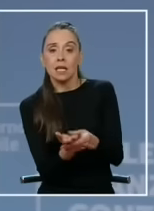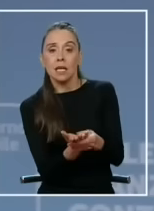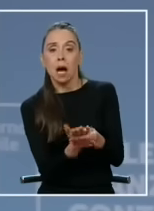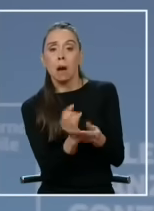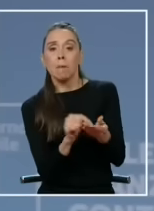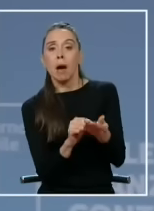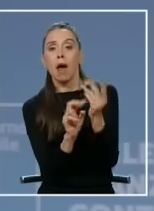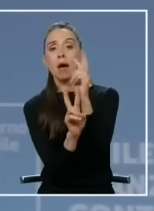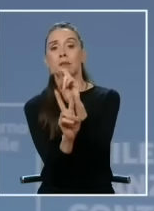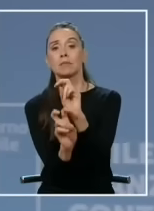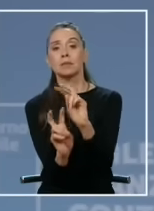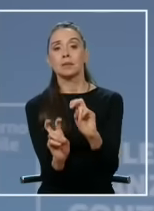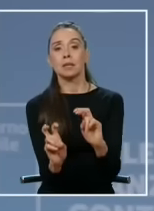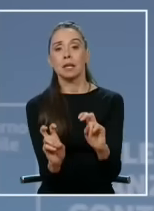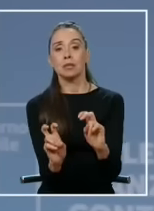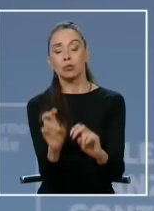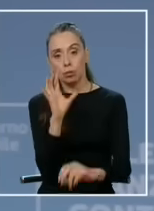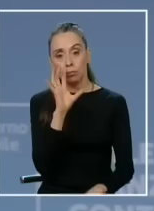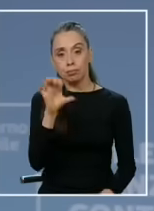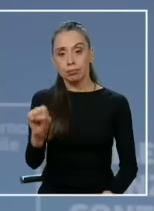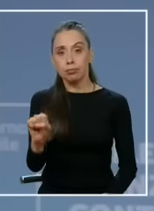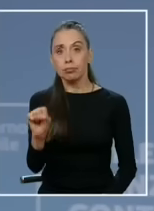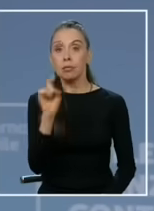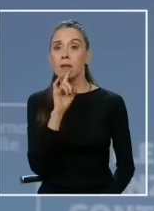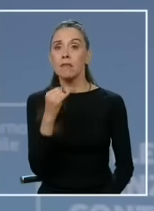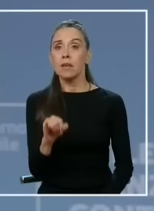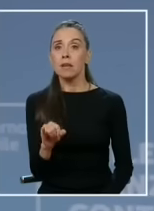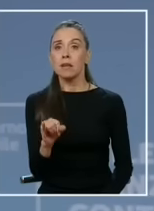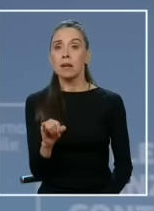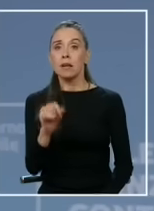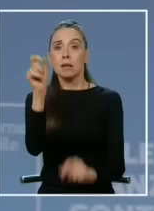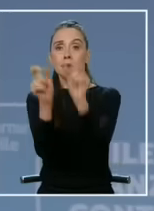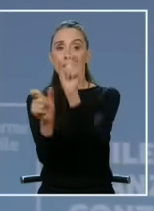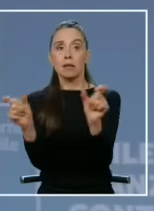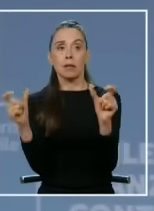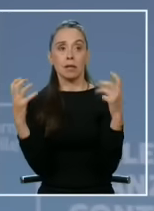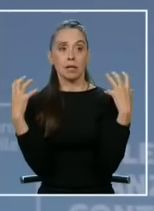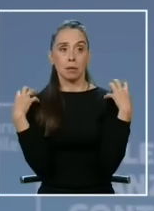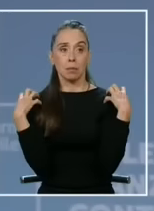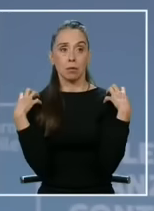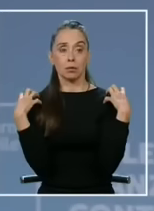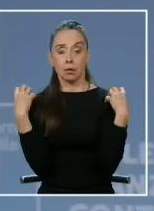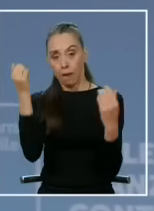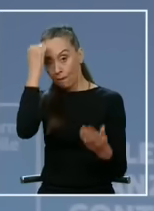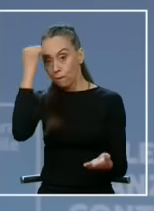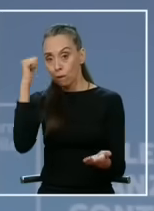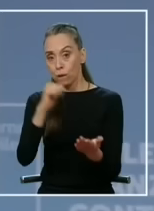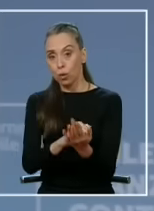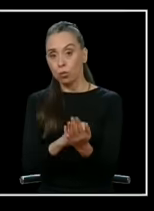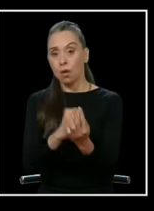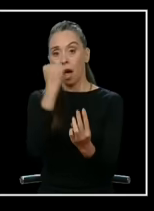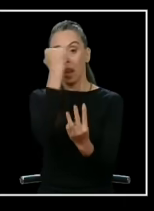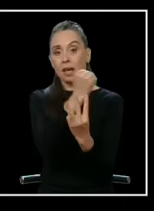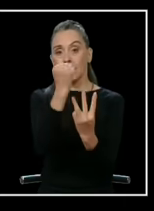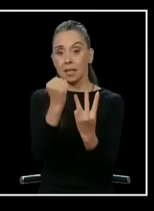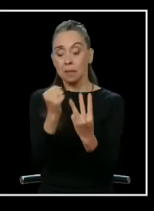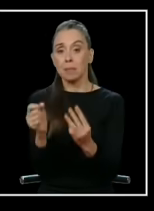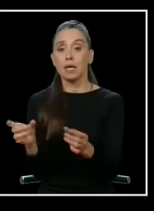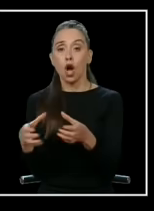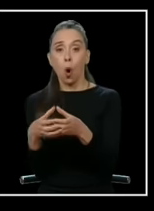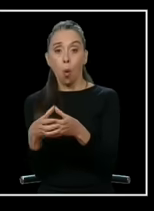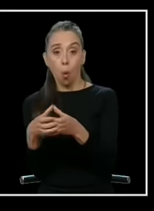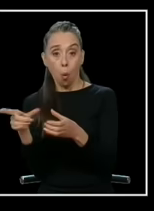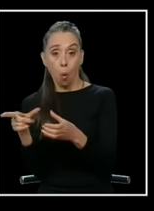investigación que dé con el paradero finalmente de los responsables de este brutal crimen. El grupo que